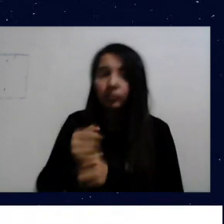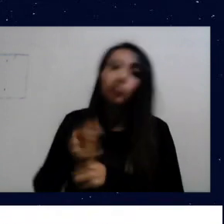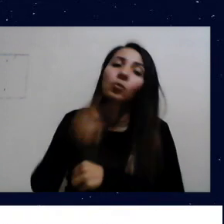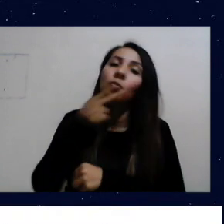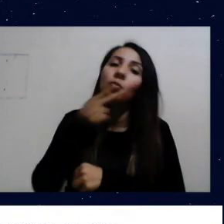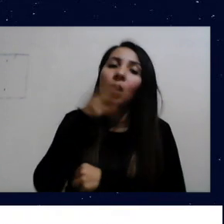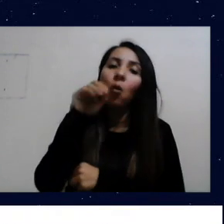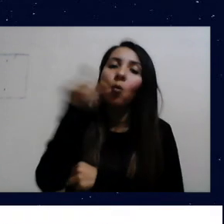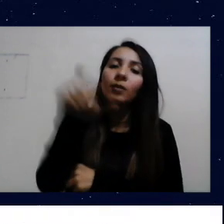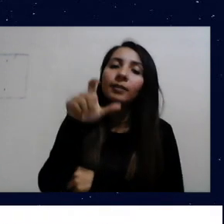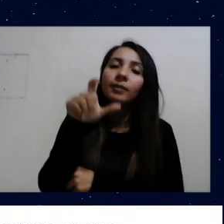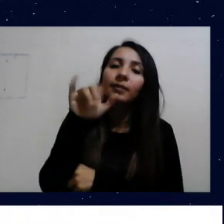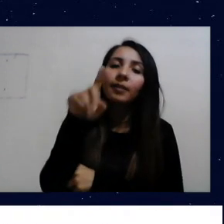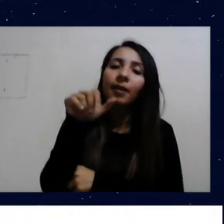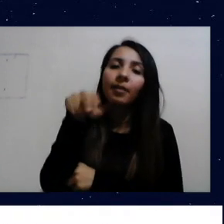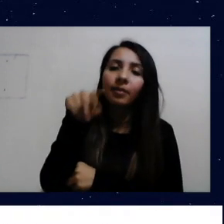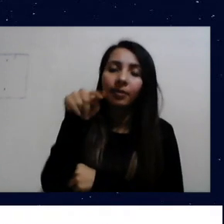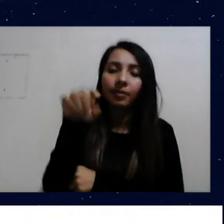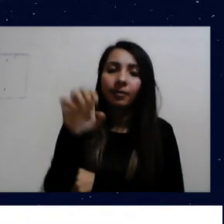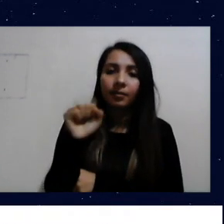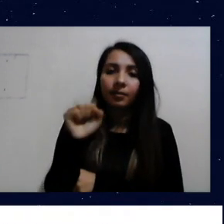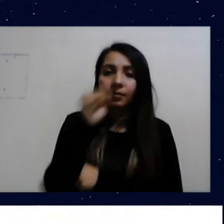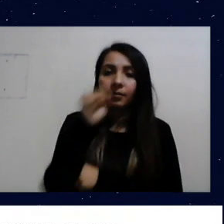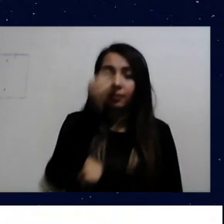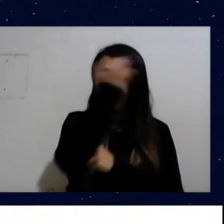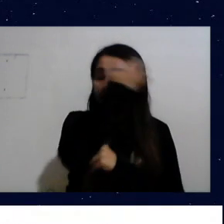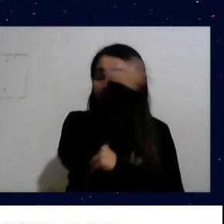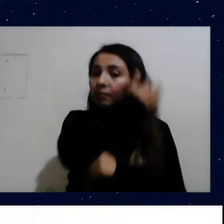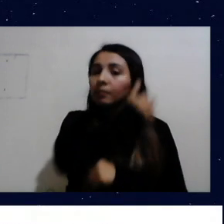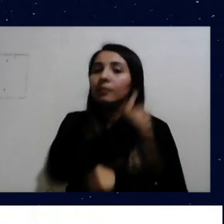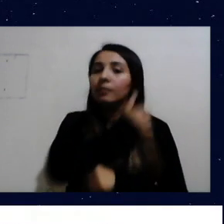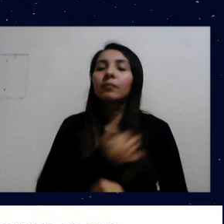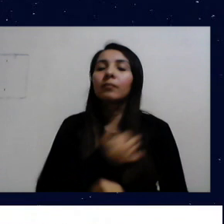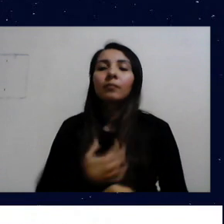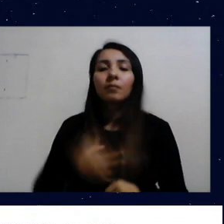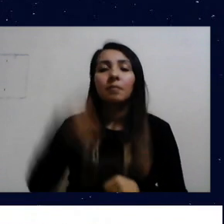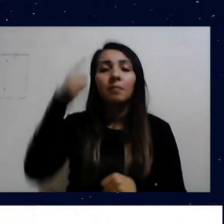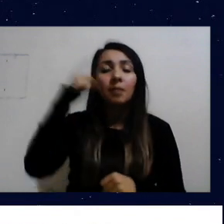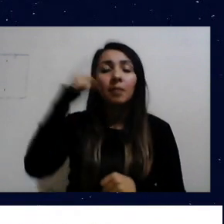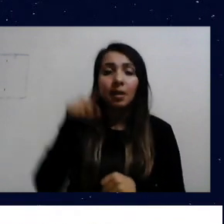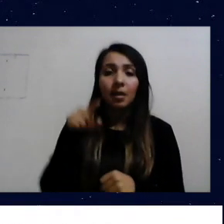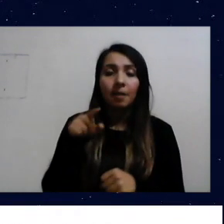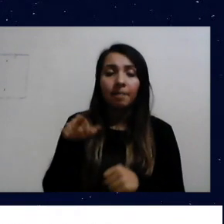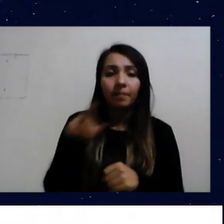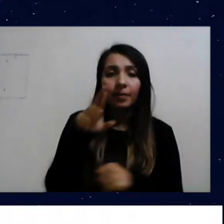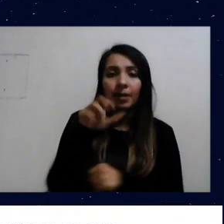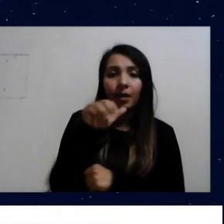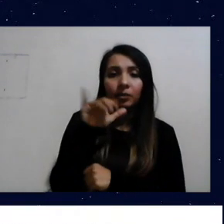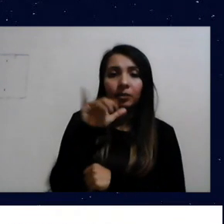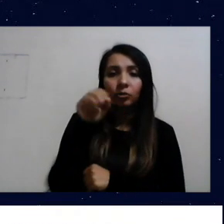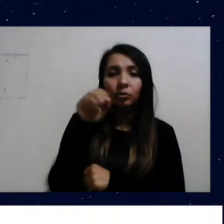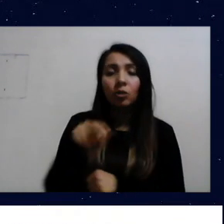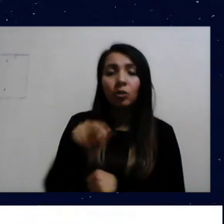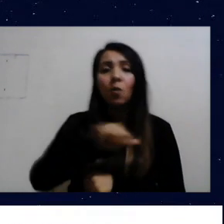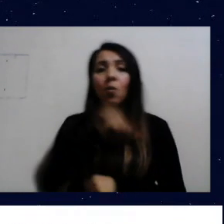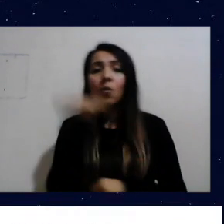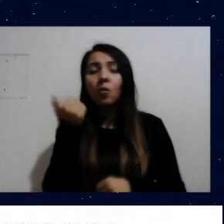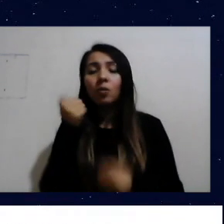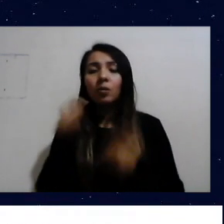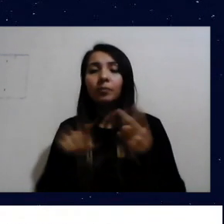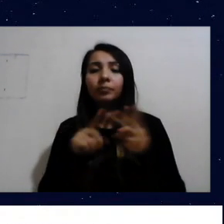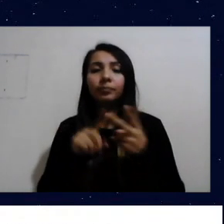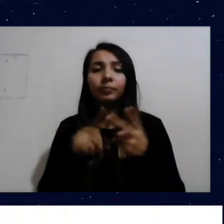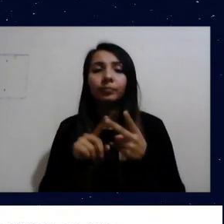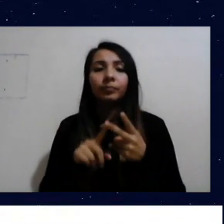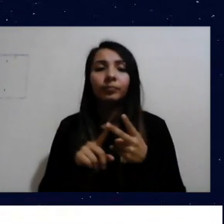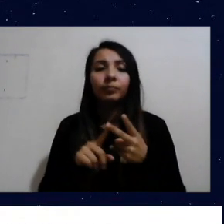generar la reacción química. Y la otra manera es la radiación ultravioleta, que lo que hace es ionizar las moléculas y, por